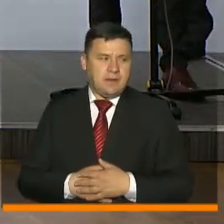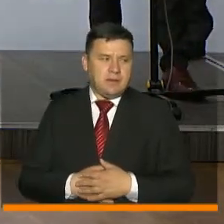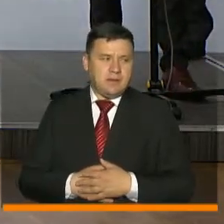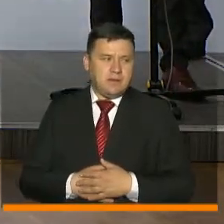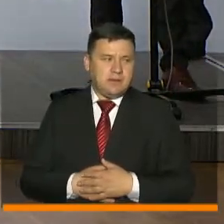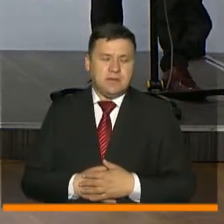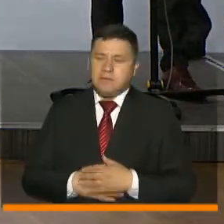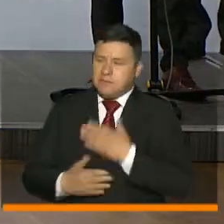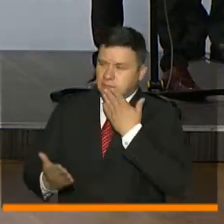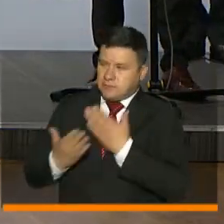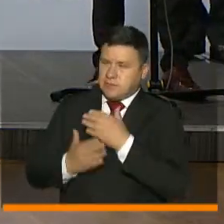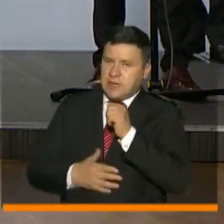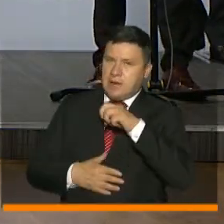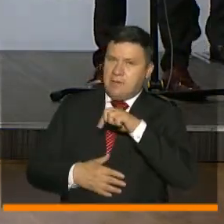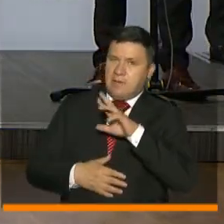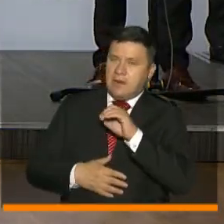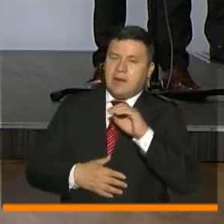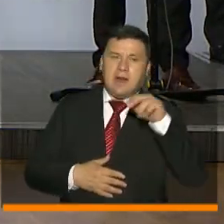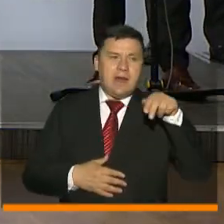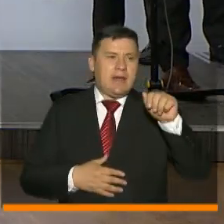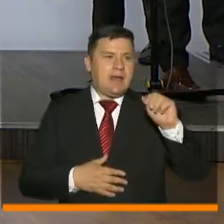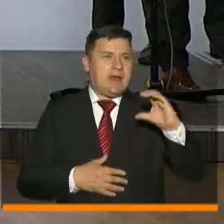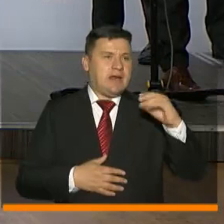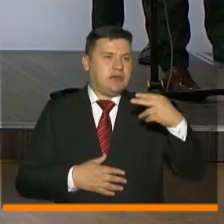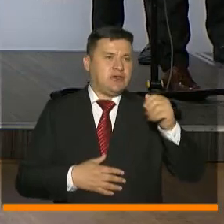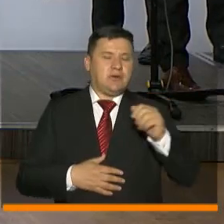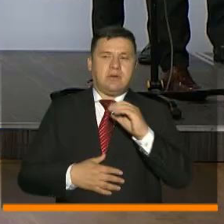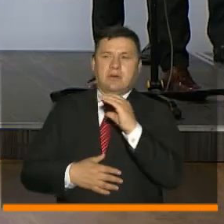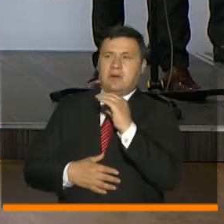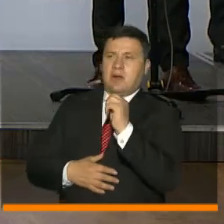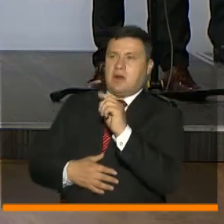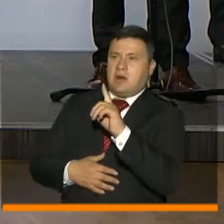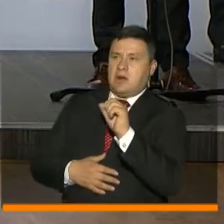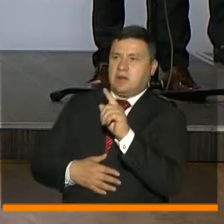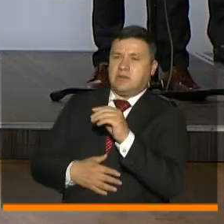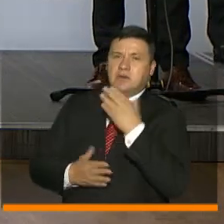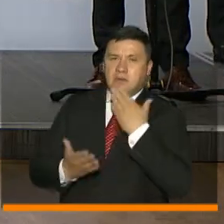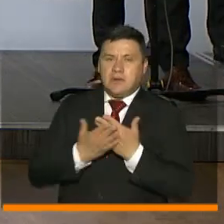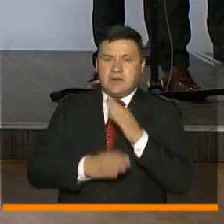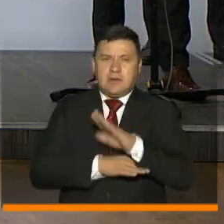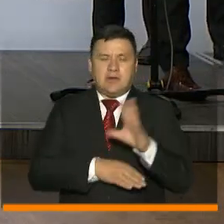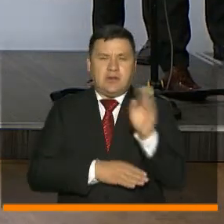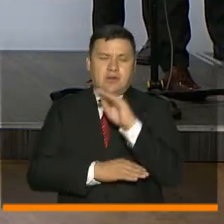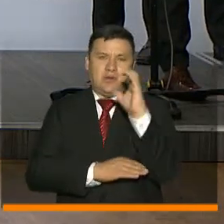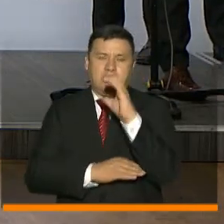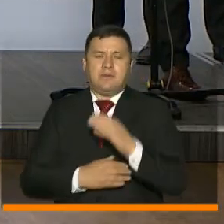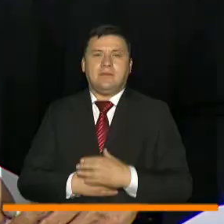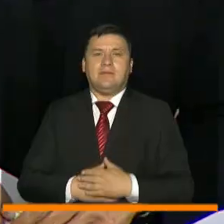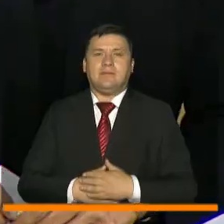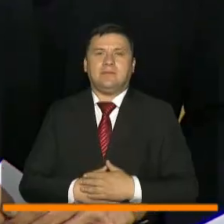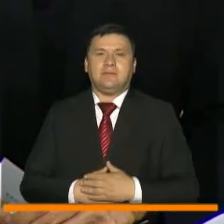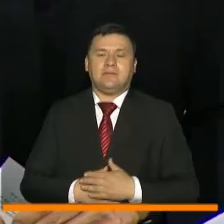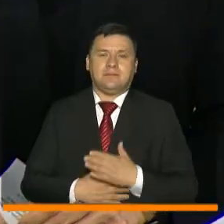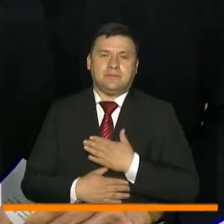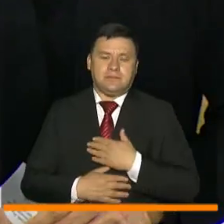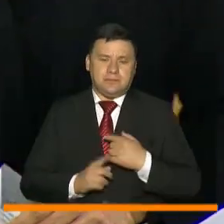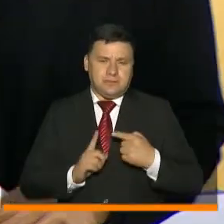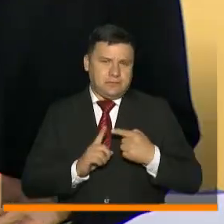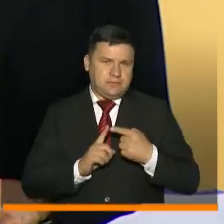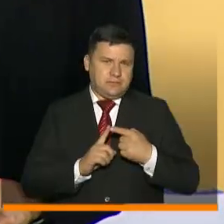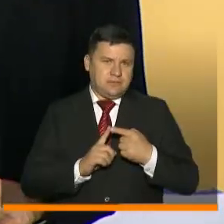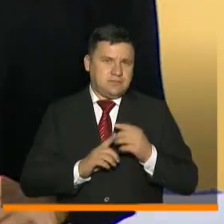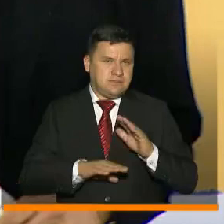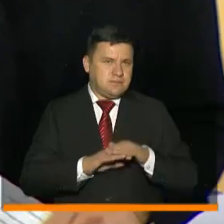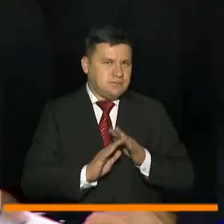Bueno, Caro, muchísimas gracias. Nacho, Carlos, Caro, buenas tardes para todos los colombianos. Lo primero ha sido llevar